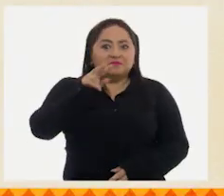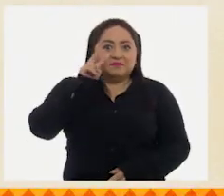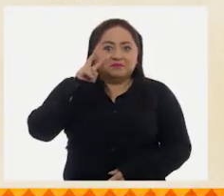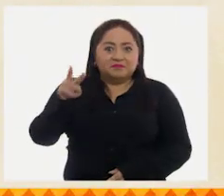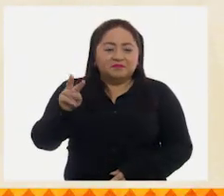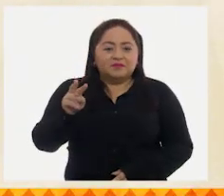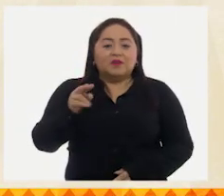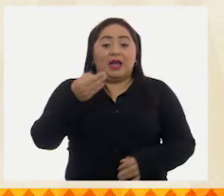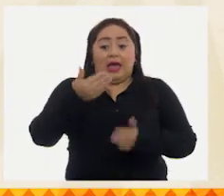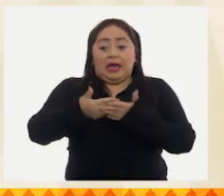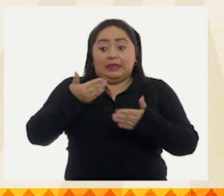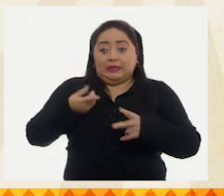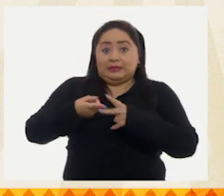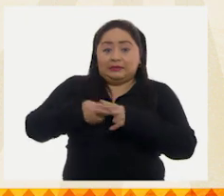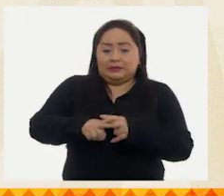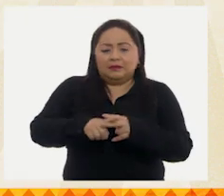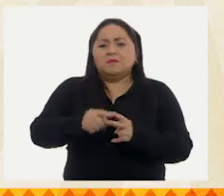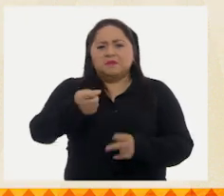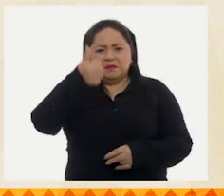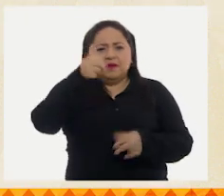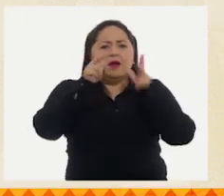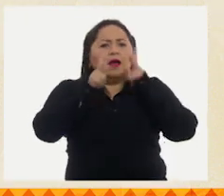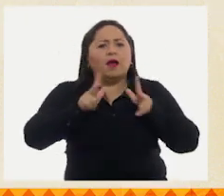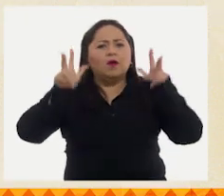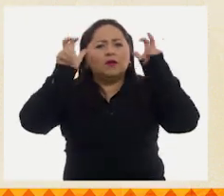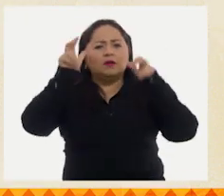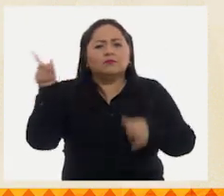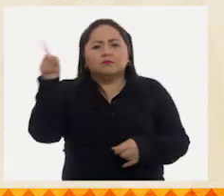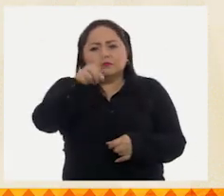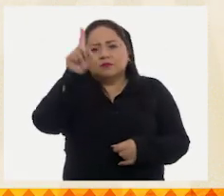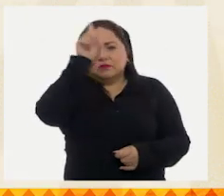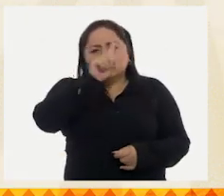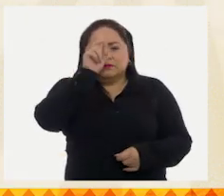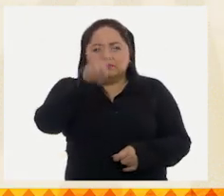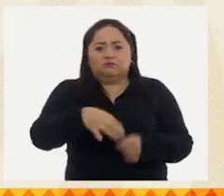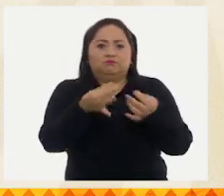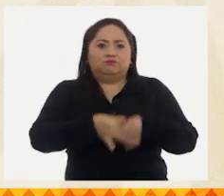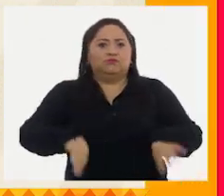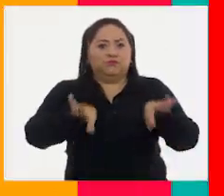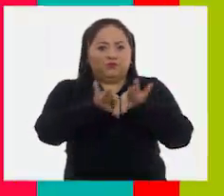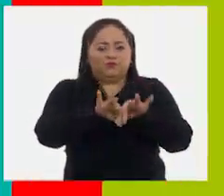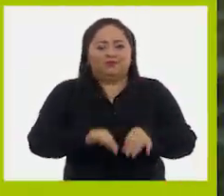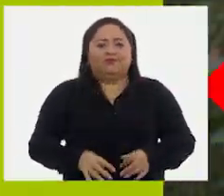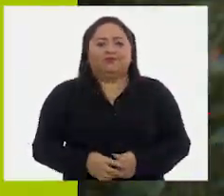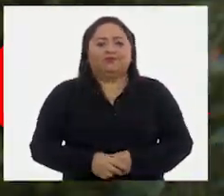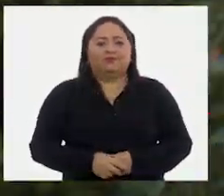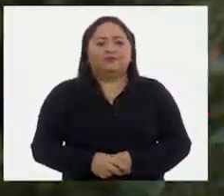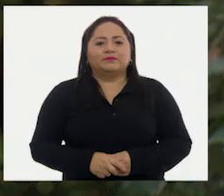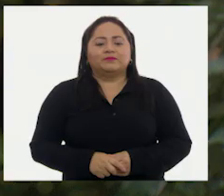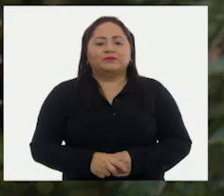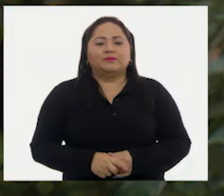Si antes de iniciar el programa, vamos con Ajo Listo, que tiene algo muy importante que decirnos.